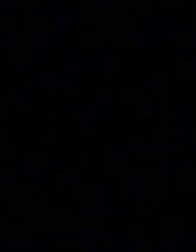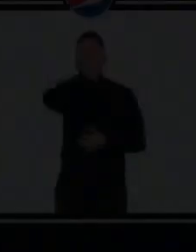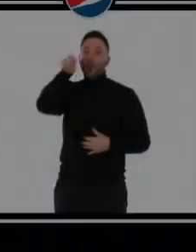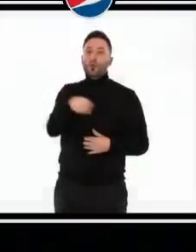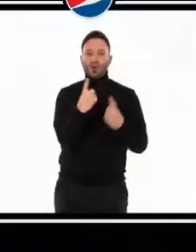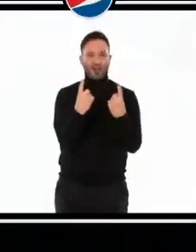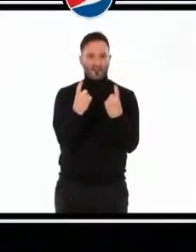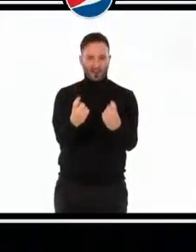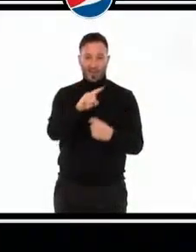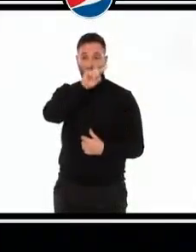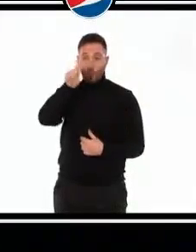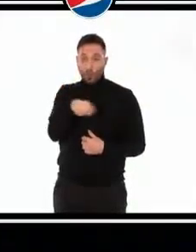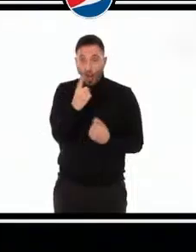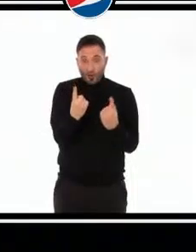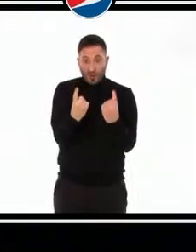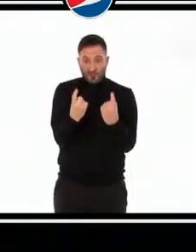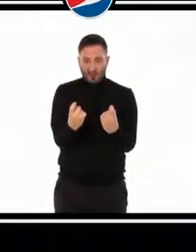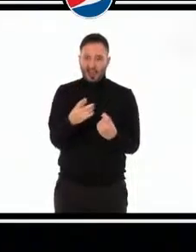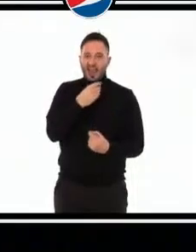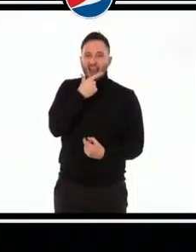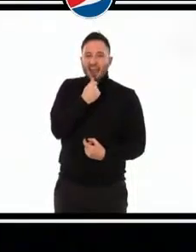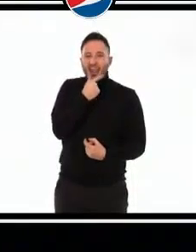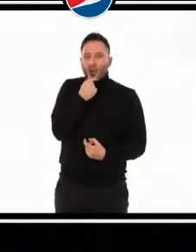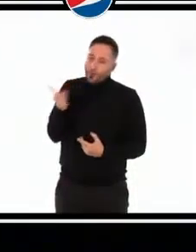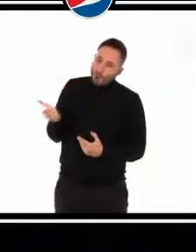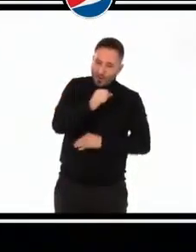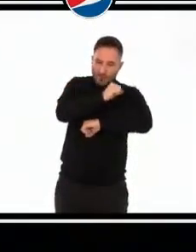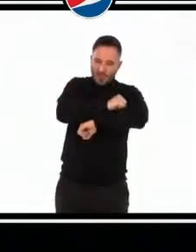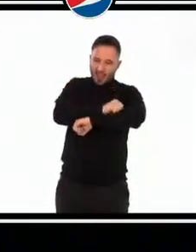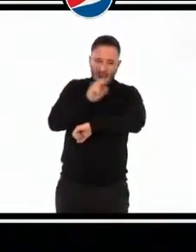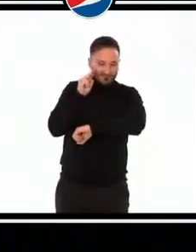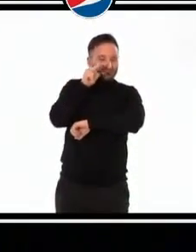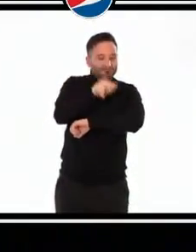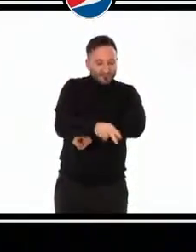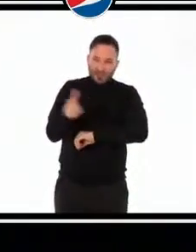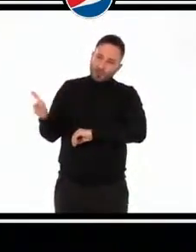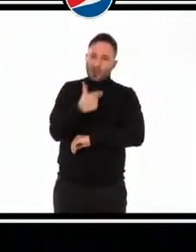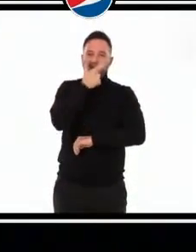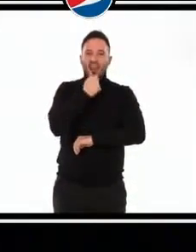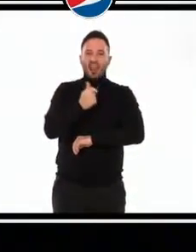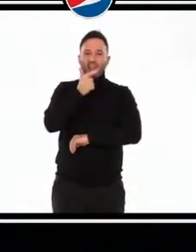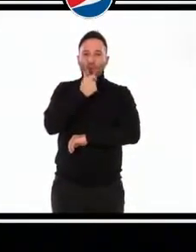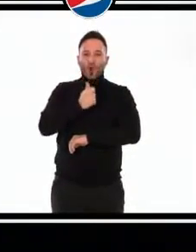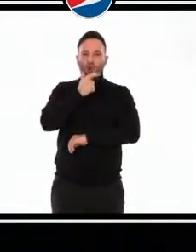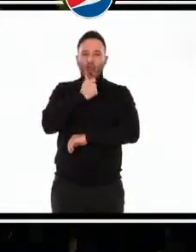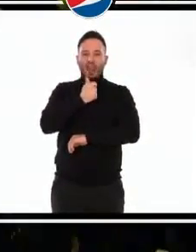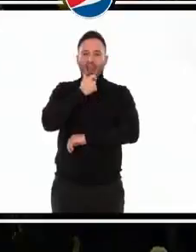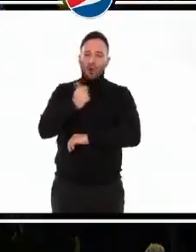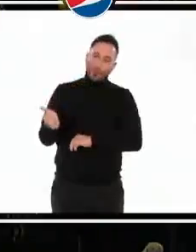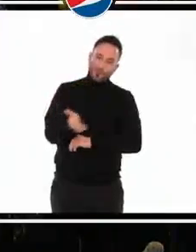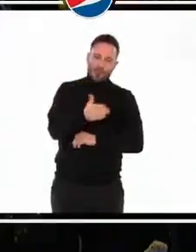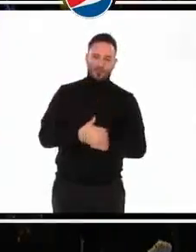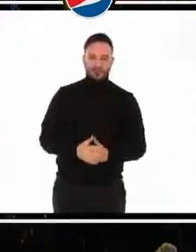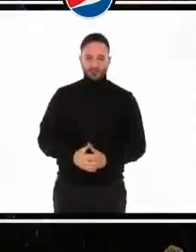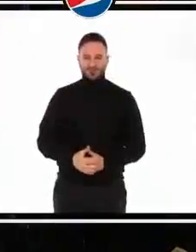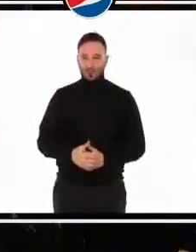hora! ¡Necrosal! ¡Una hora, no! ¡Venga, Necrosal! ¡Necro! Vale, dos. Los dos. Tú no vas a salir. Los